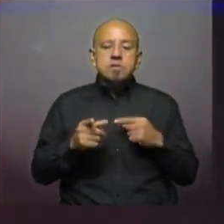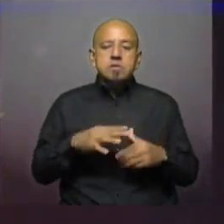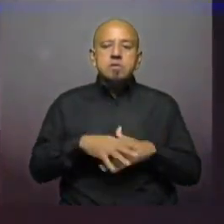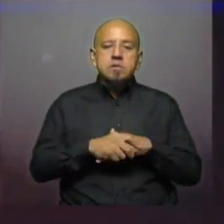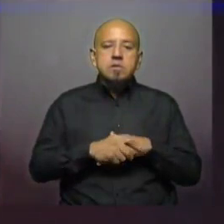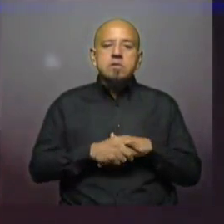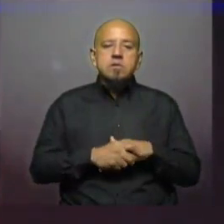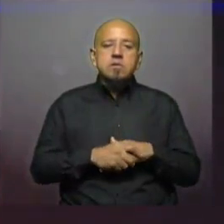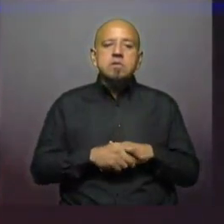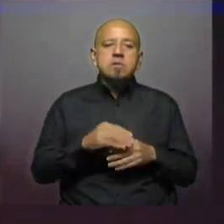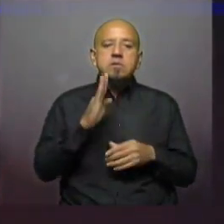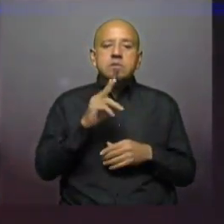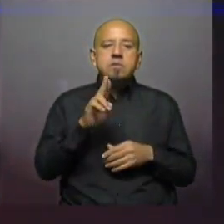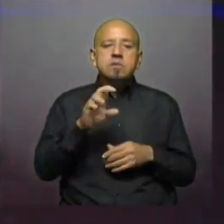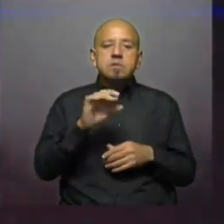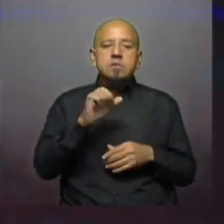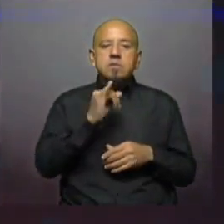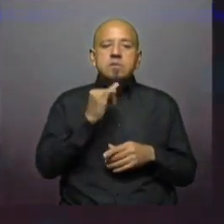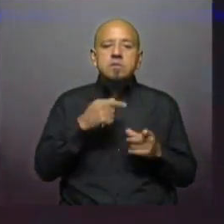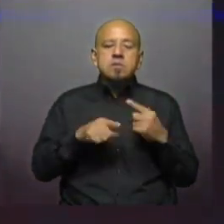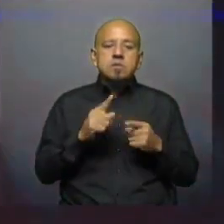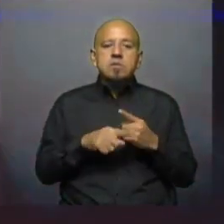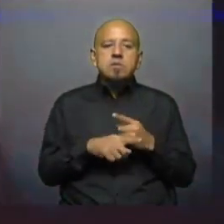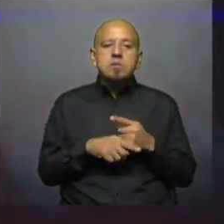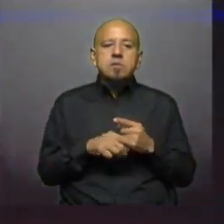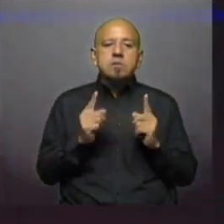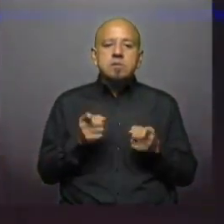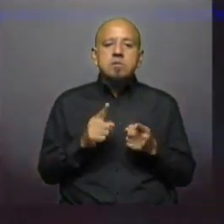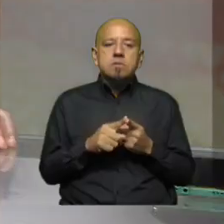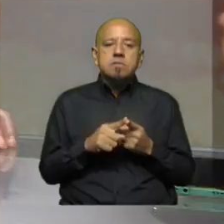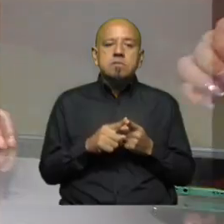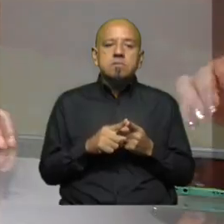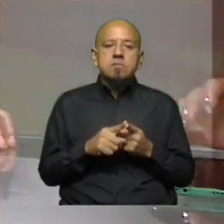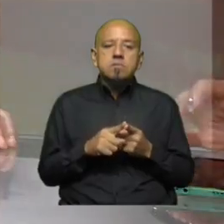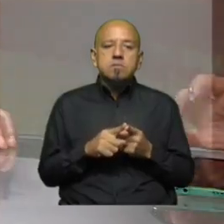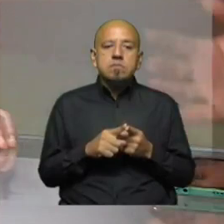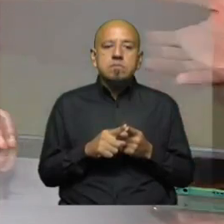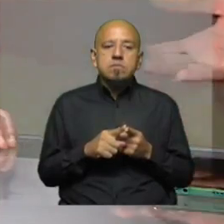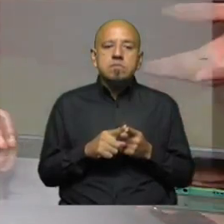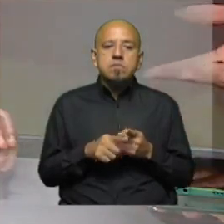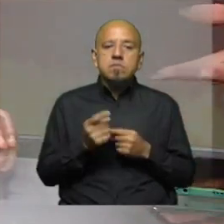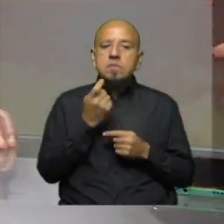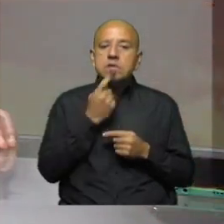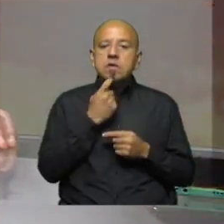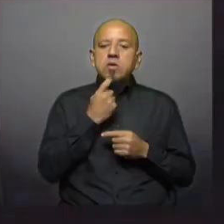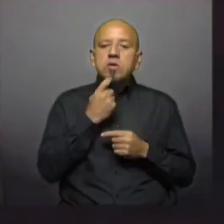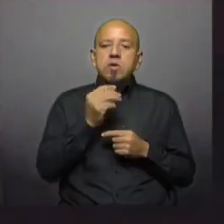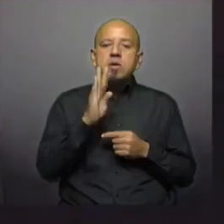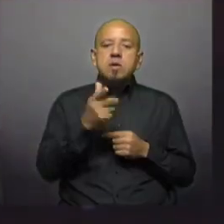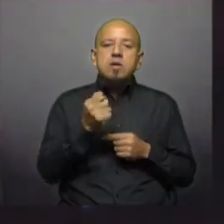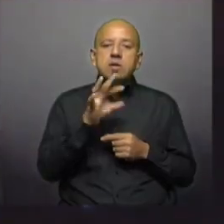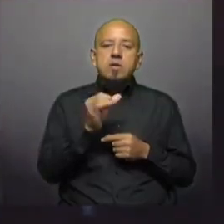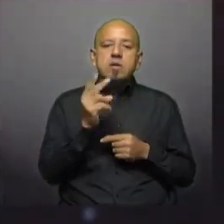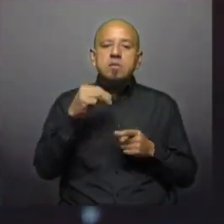la pureza. También. ¿Qué dice por acá? La roja, la pasión. La roja, la pasión.